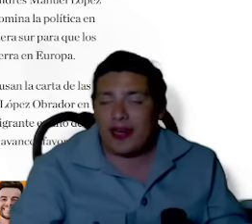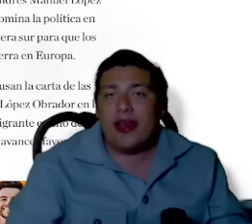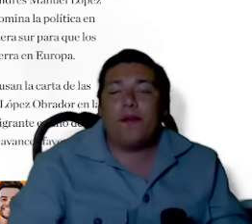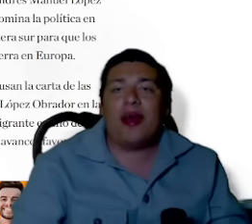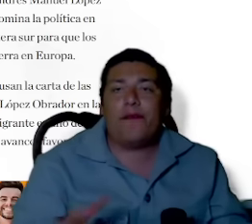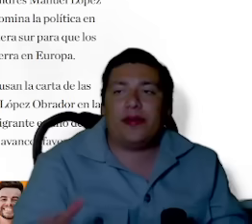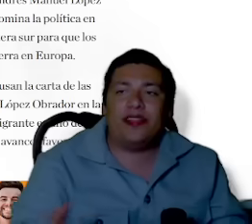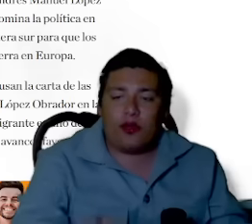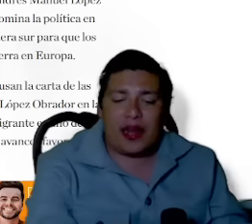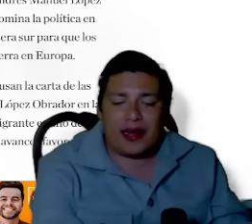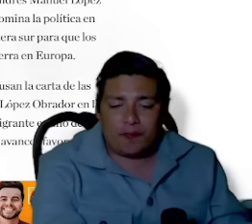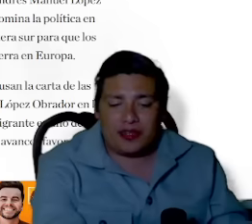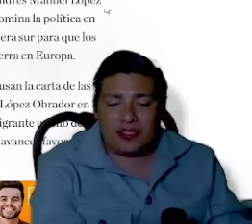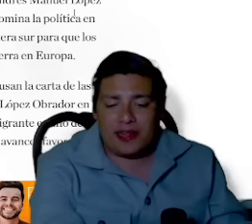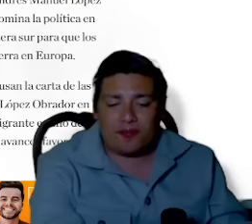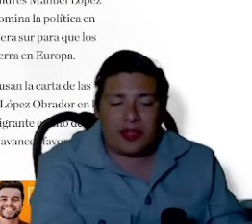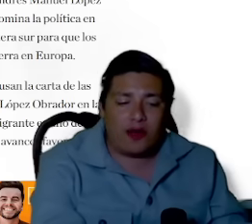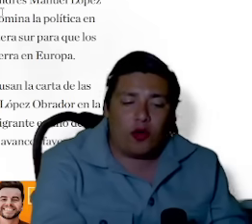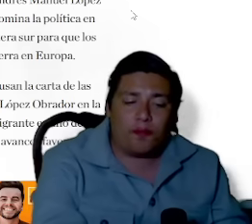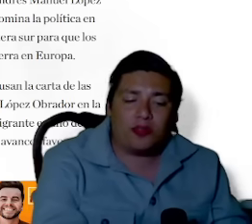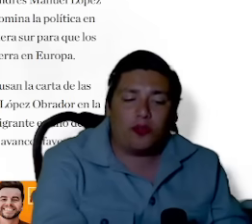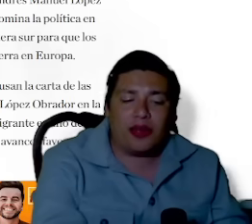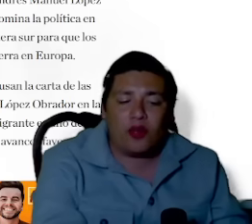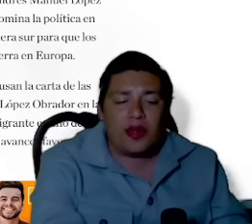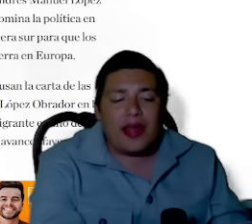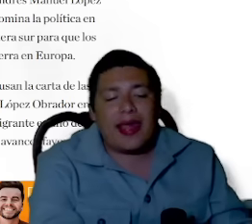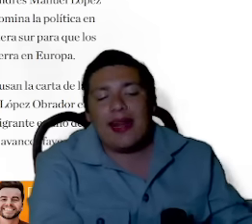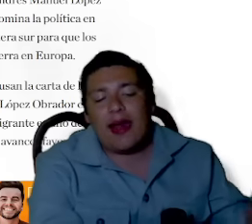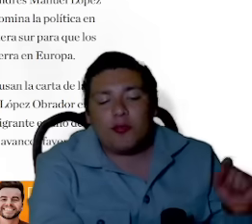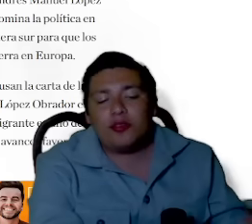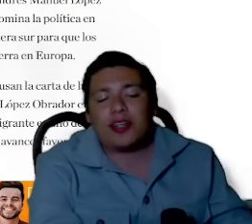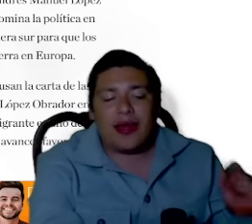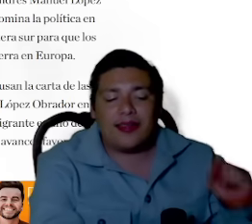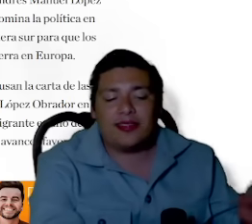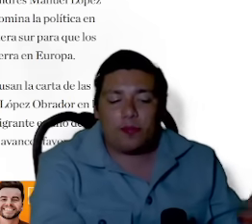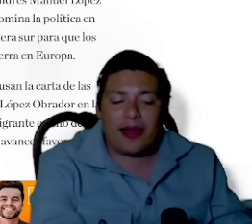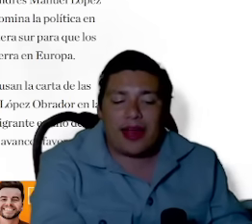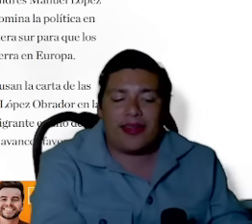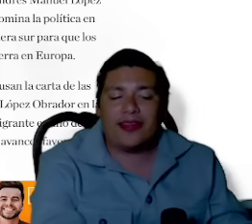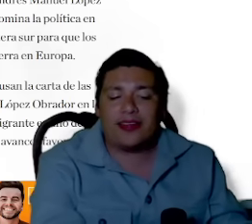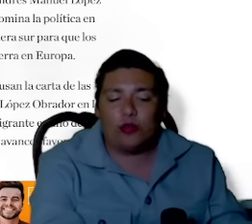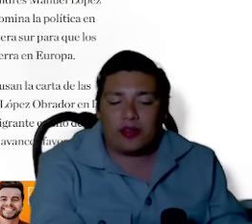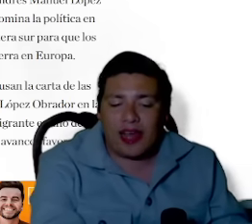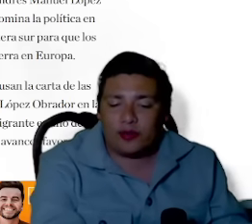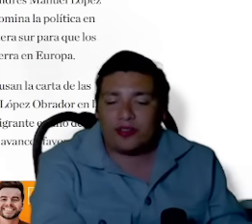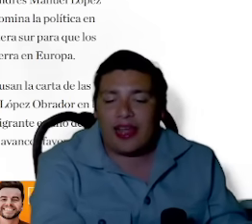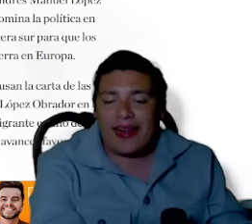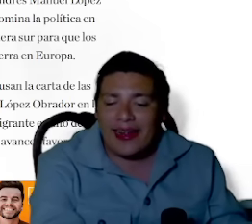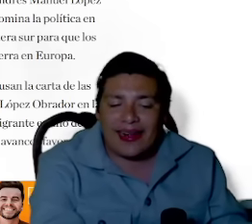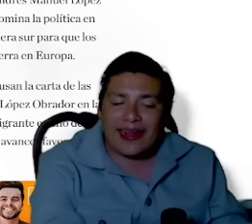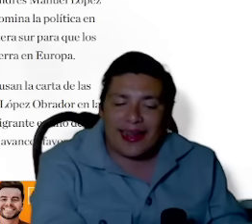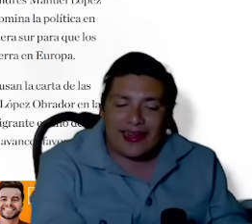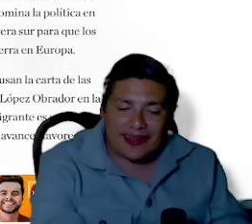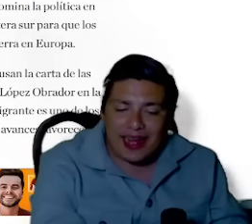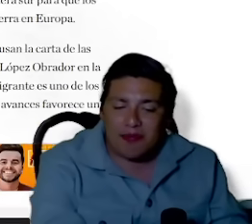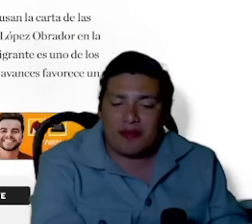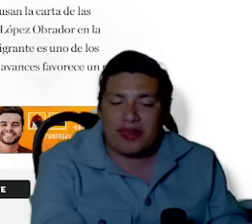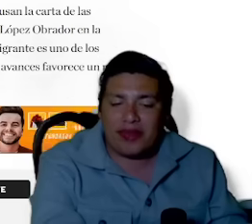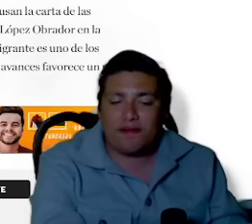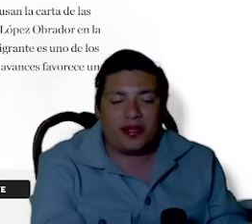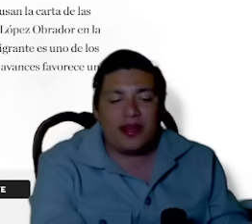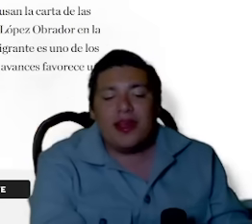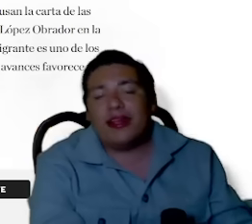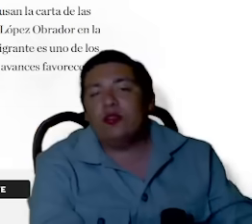año que viene para presionar al presidente López Obrador en la búsqueda de esperada de resultados alegan que el